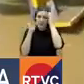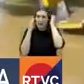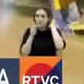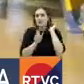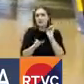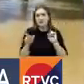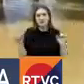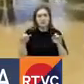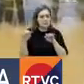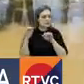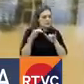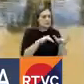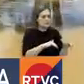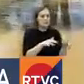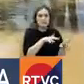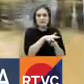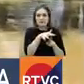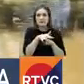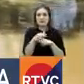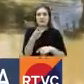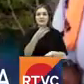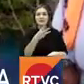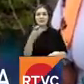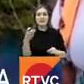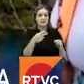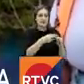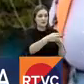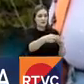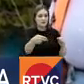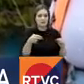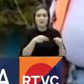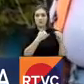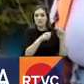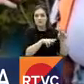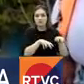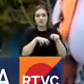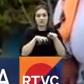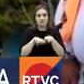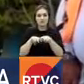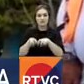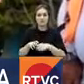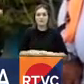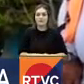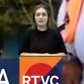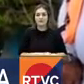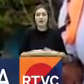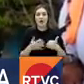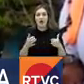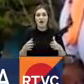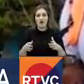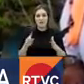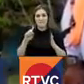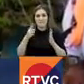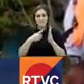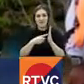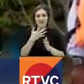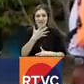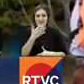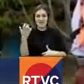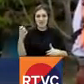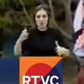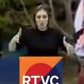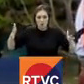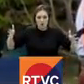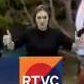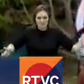jarillón. El agua inundó 300 hectáreas de cultivos. Son más o menos 1.500 bolsas de 1 tonelada de tierra que necesitamos ubicar